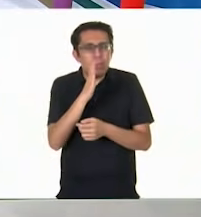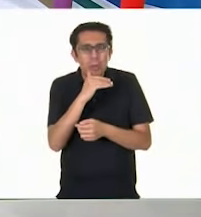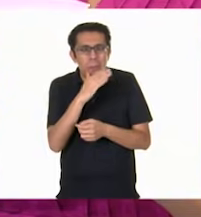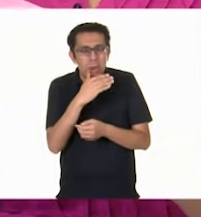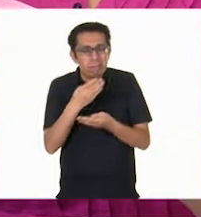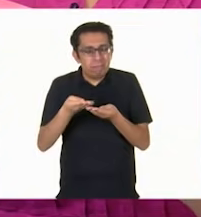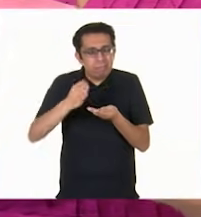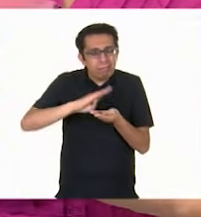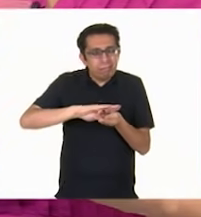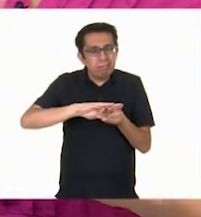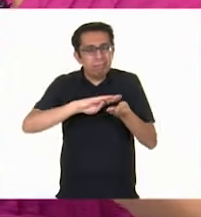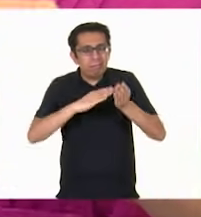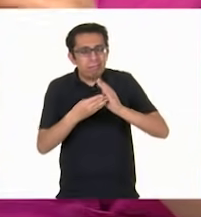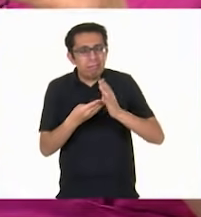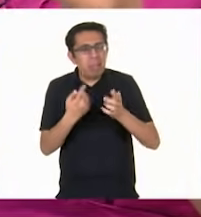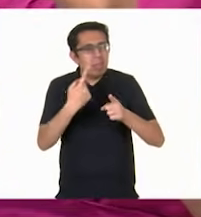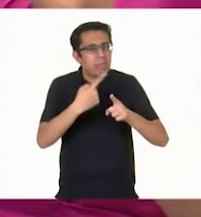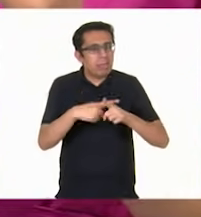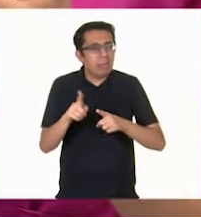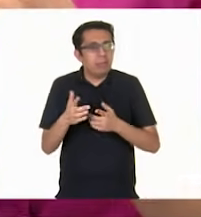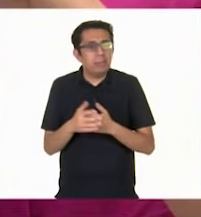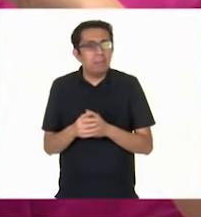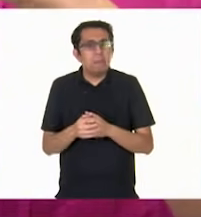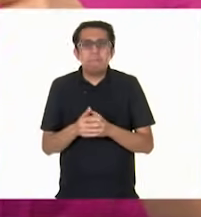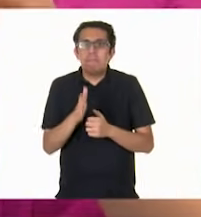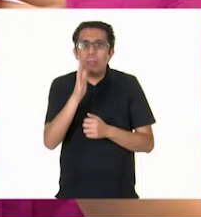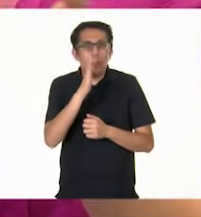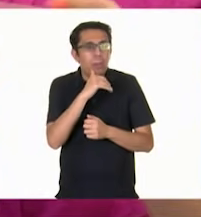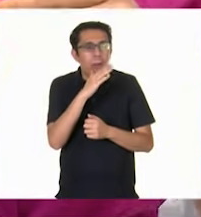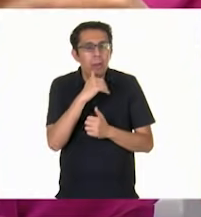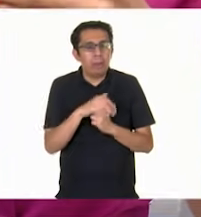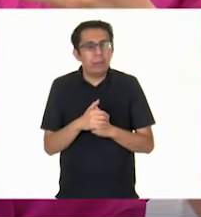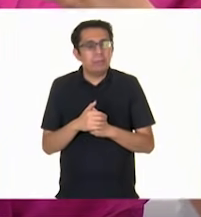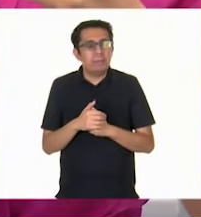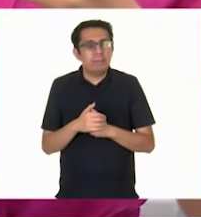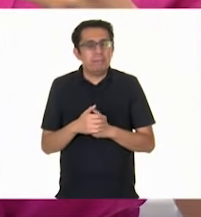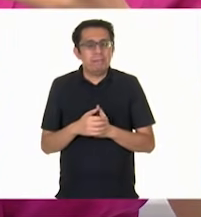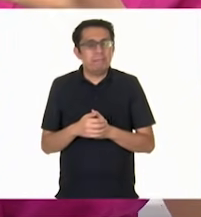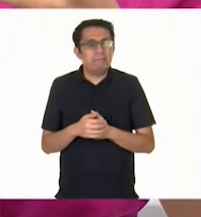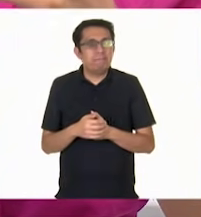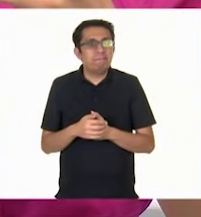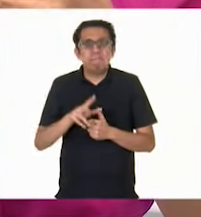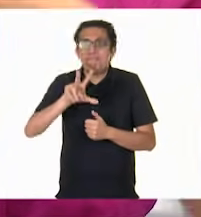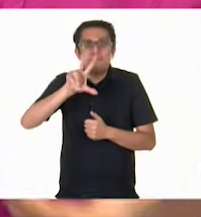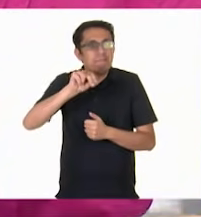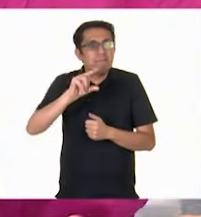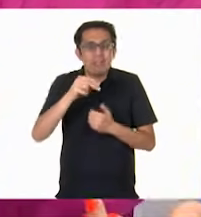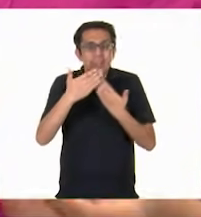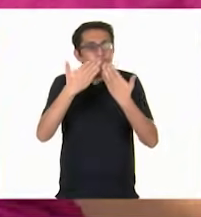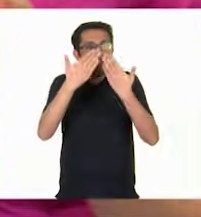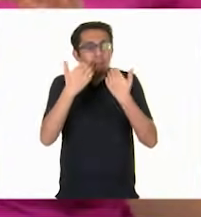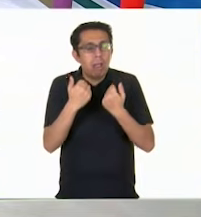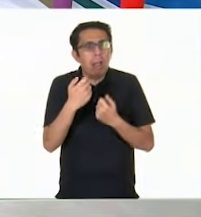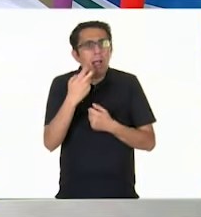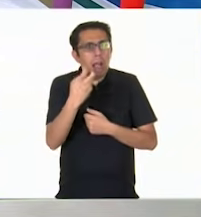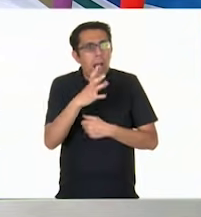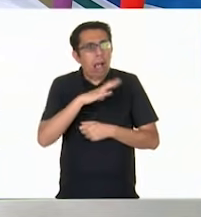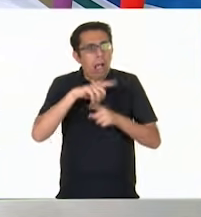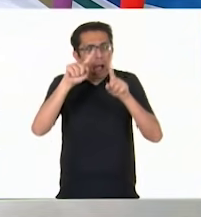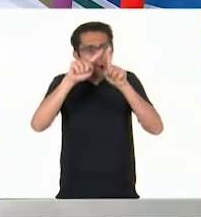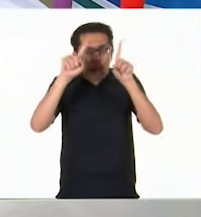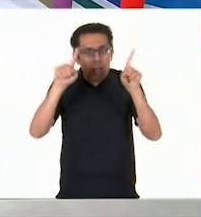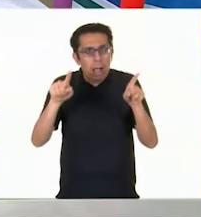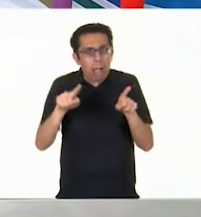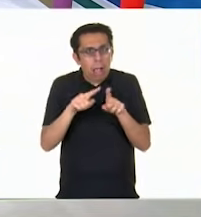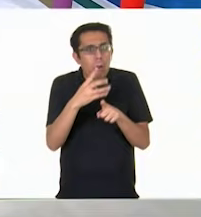De aquí para acá, tampoco. ¡Ah! Así es. ¡No! Y es un cuadrilátero, pero